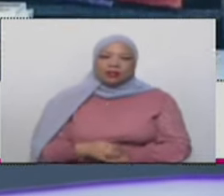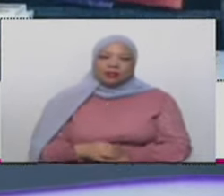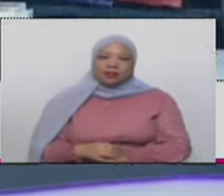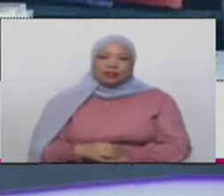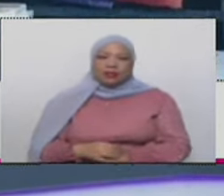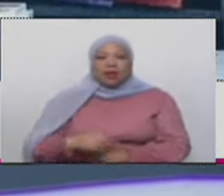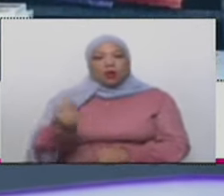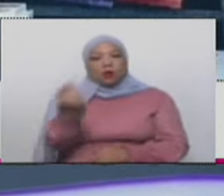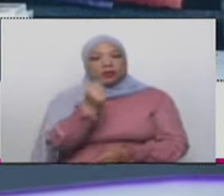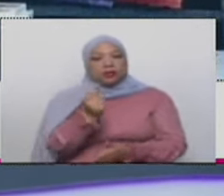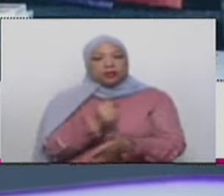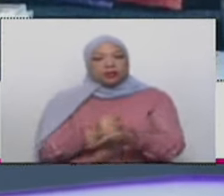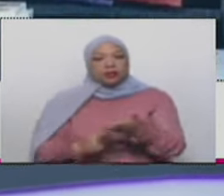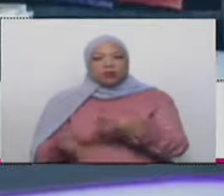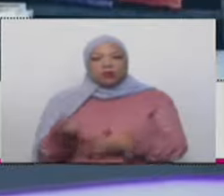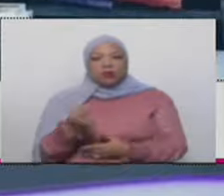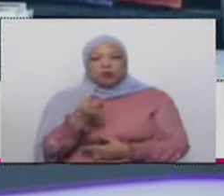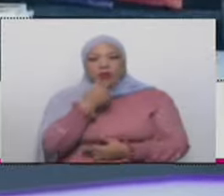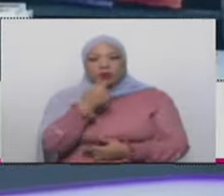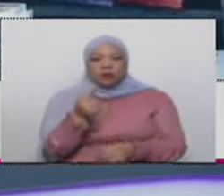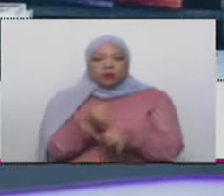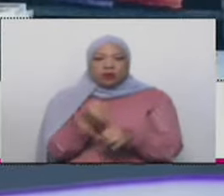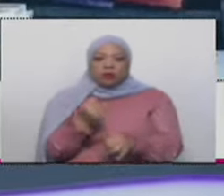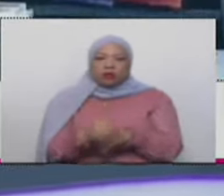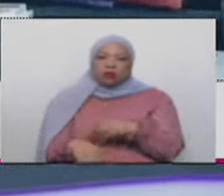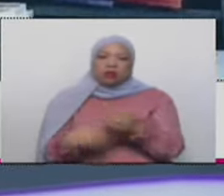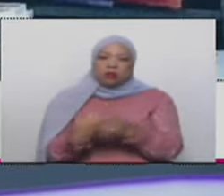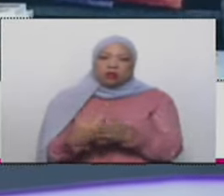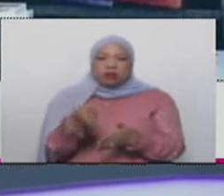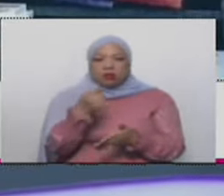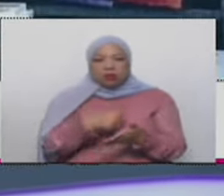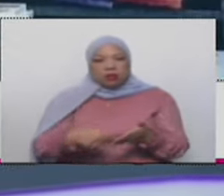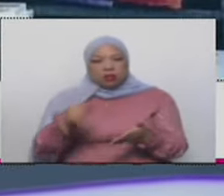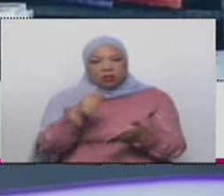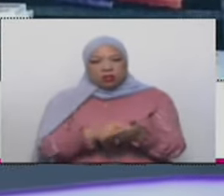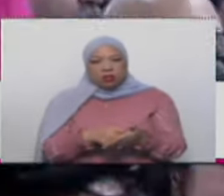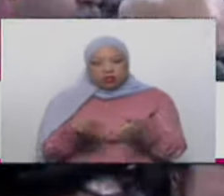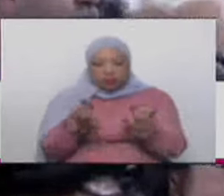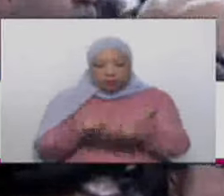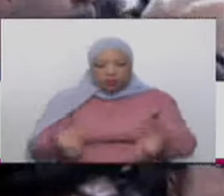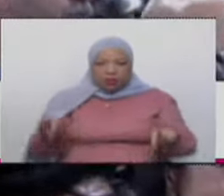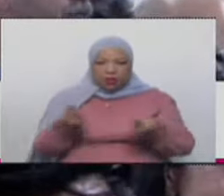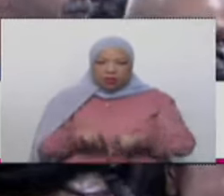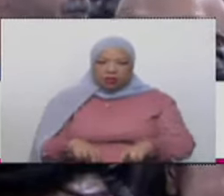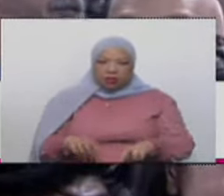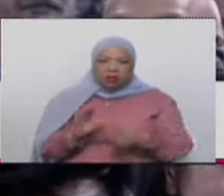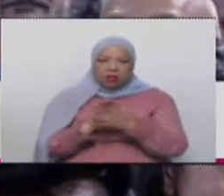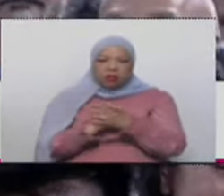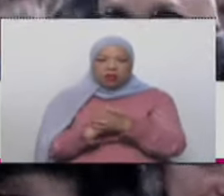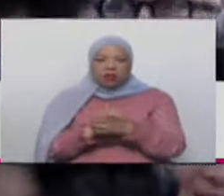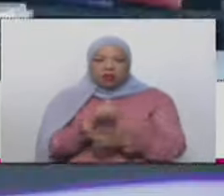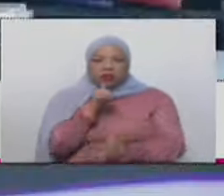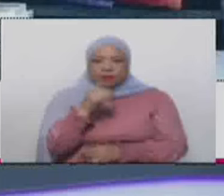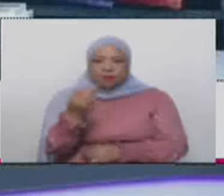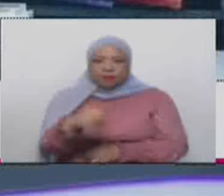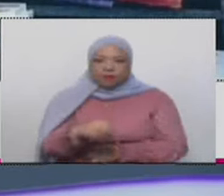gráfico. Solciré Pérez, escritora, investigadora. Camarada Solciré.